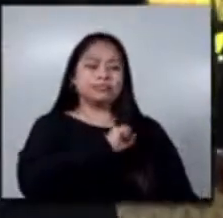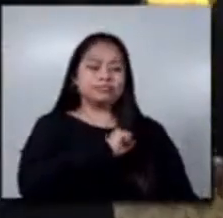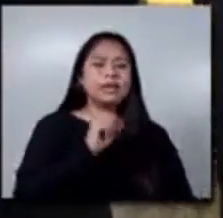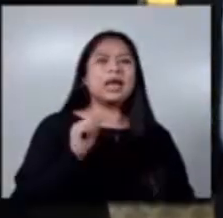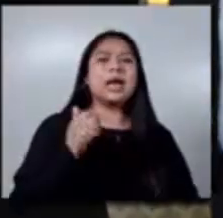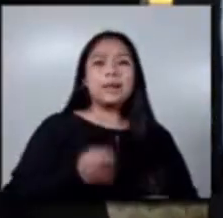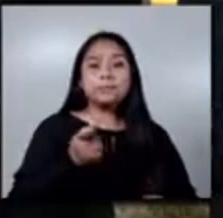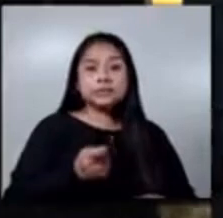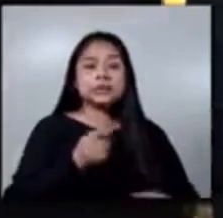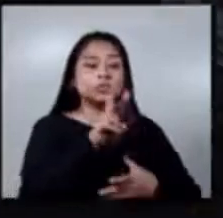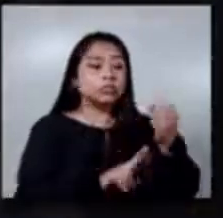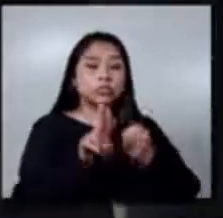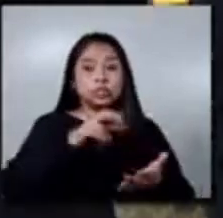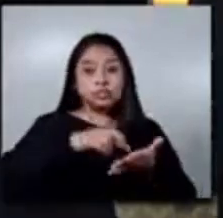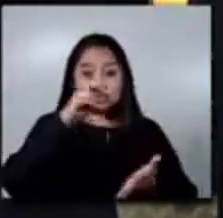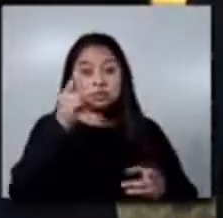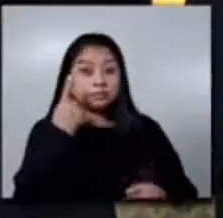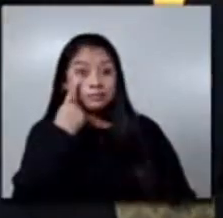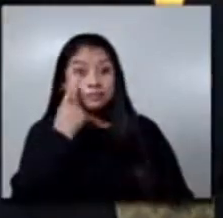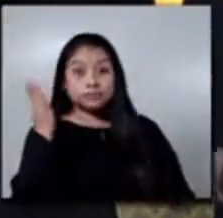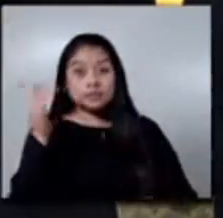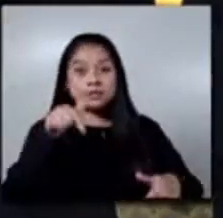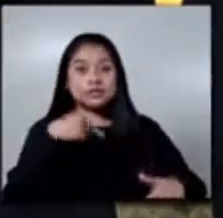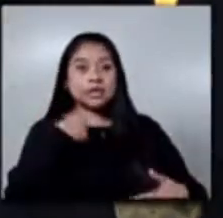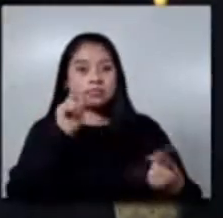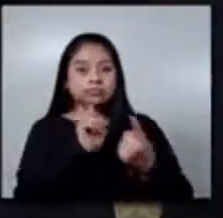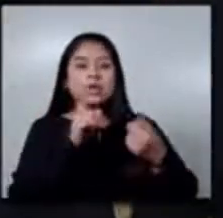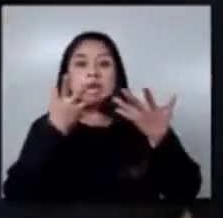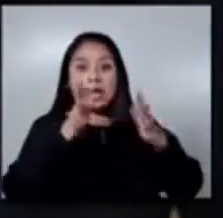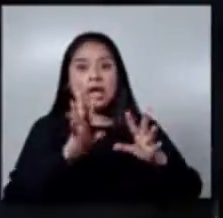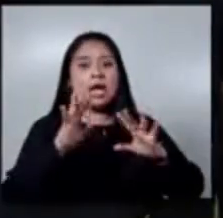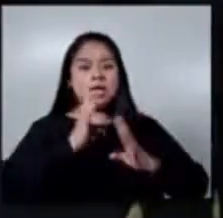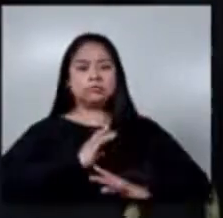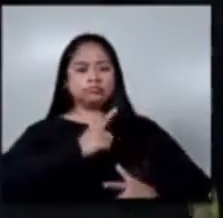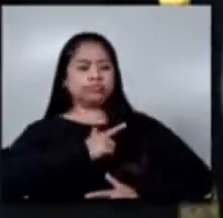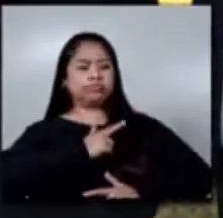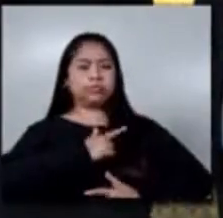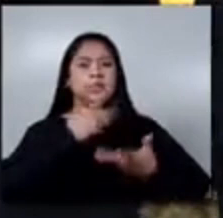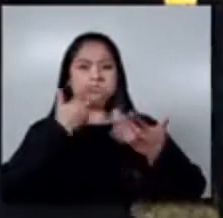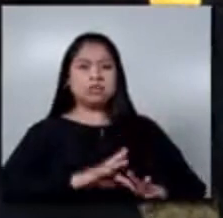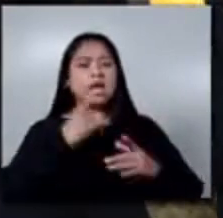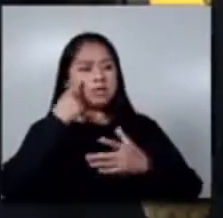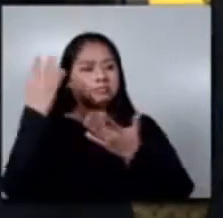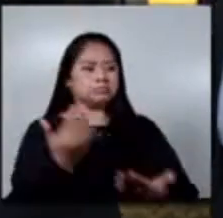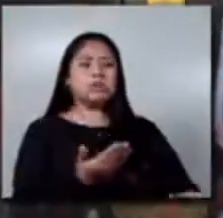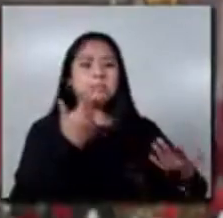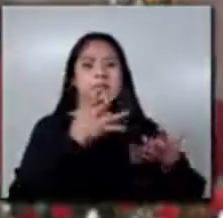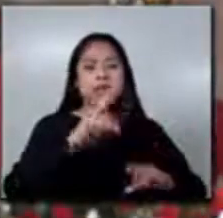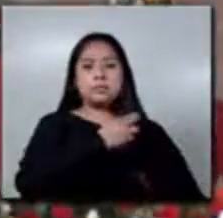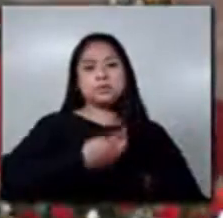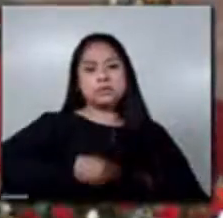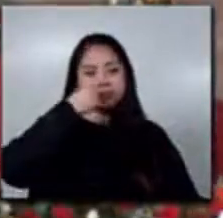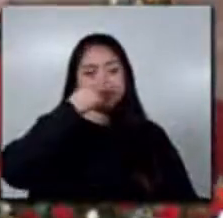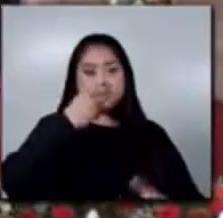entre ambas naciones. Podemos ver que se encuentran los cadetes, quienes ya le han dado la bienvenida también al presidente mexicano. Se